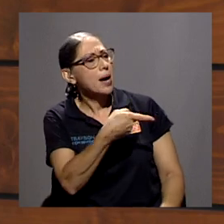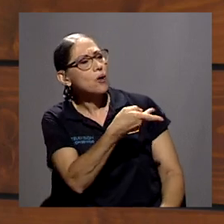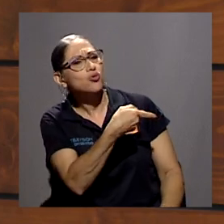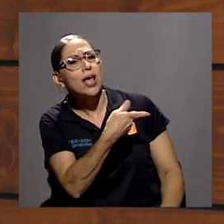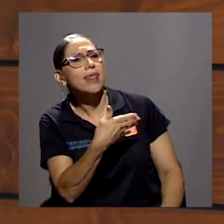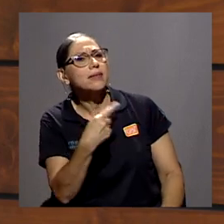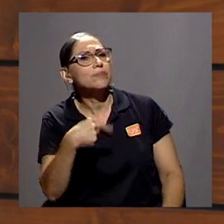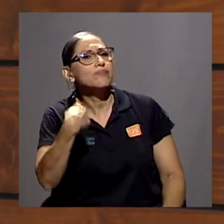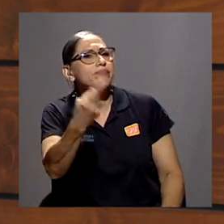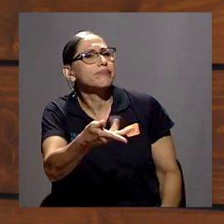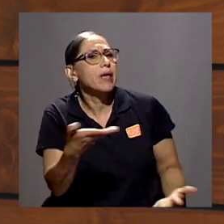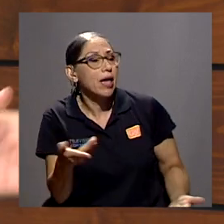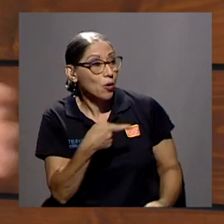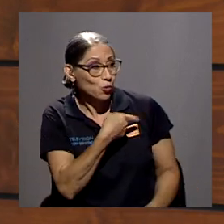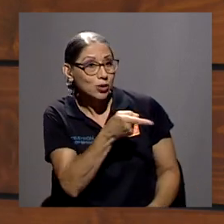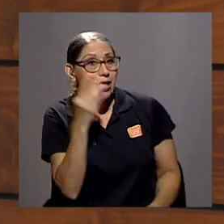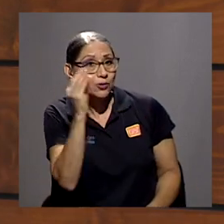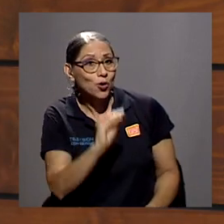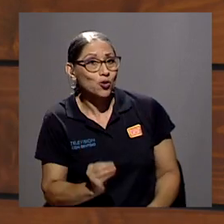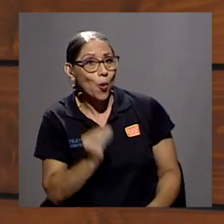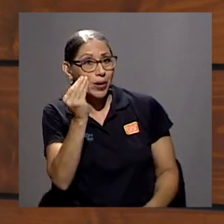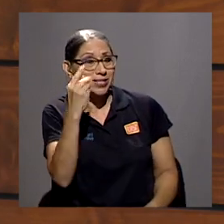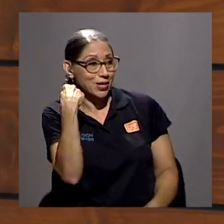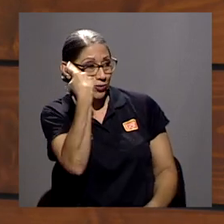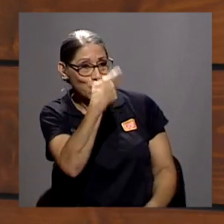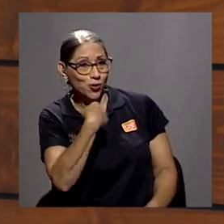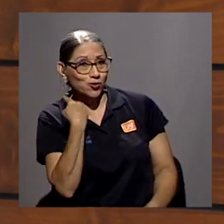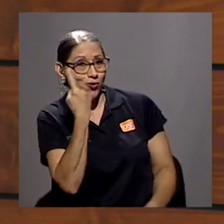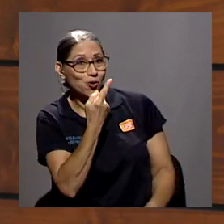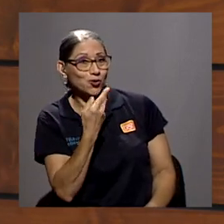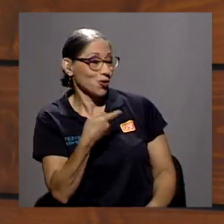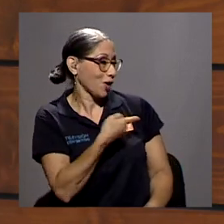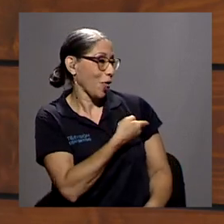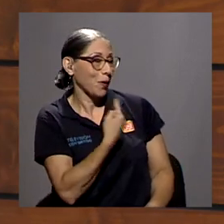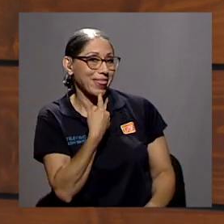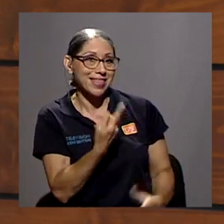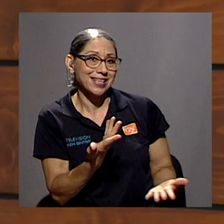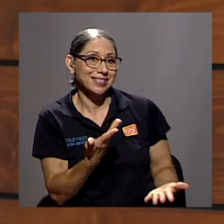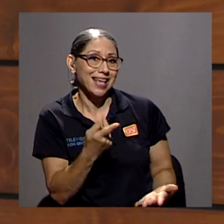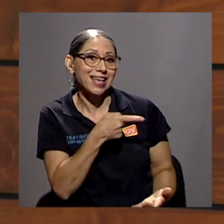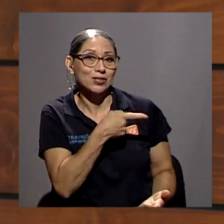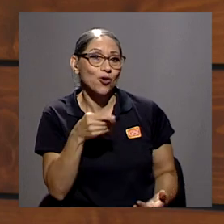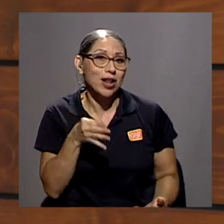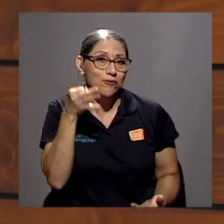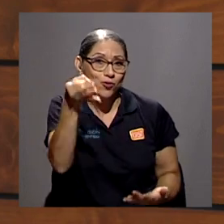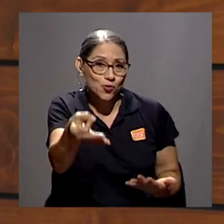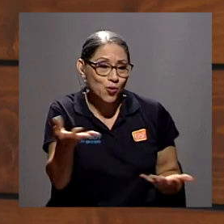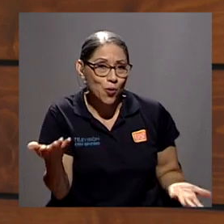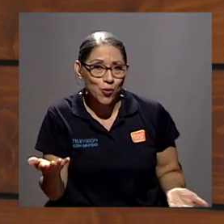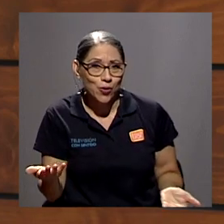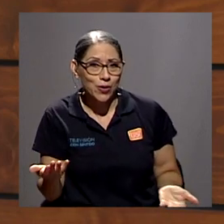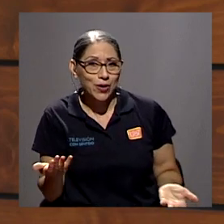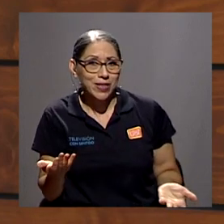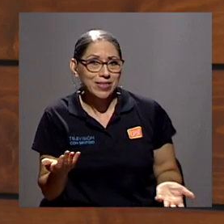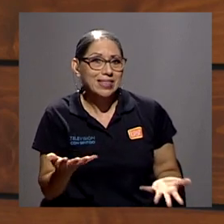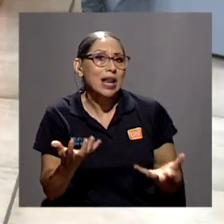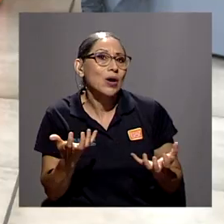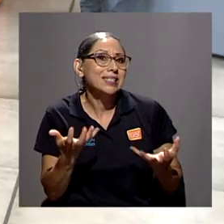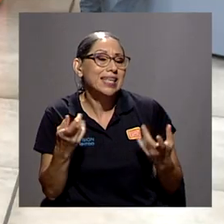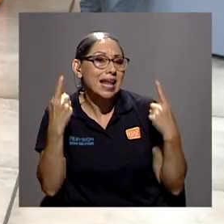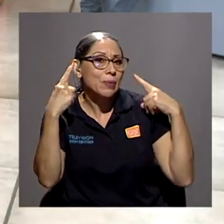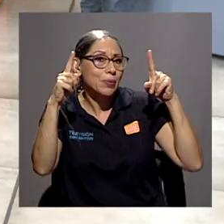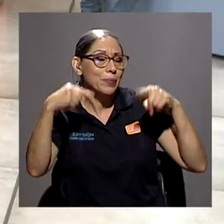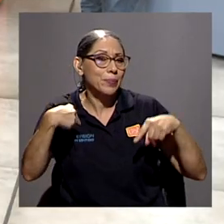ustedes son los jóvenes son los rostros que inclusive nadie dice que son el futuro de lo que se pretende hacer